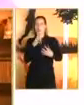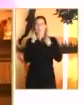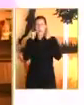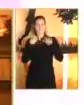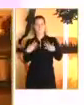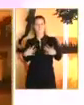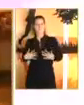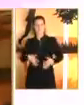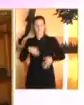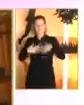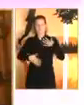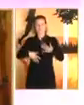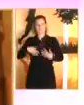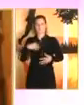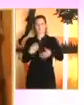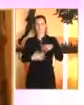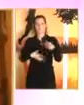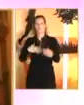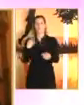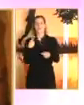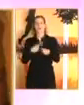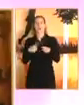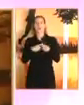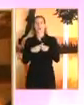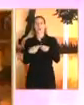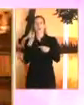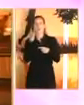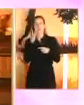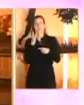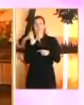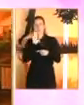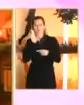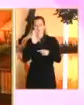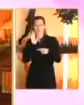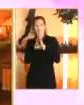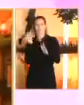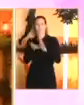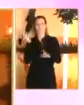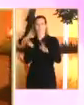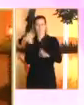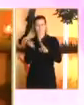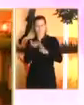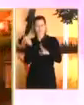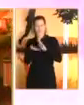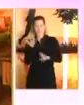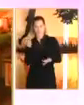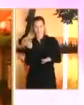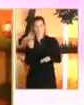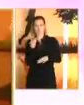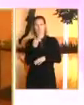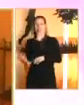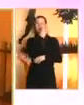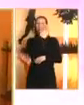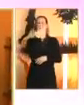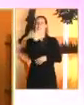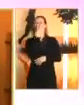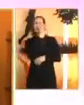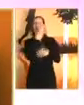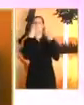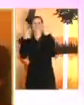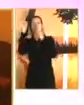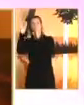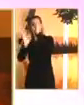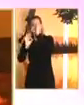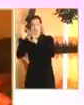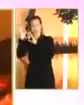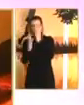esta mezcla? Es un exfoliante. Sí. ¿Vale? Es autocalentable. Puede llegar a tener unos 45 o 48 grados, pero la dejamos